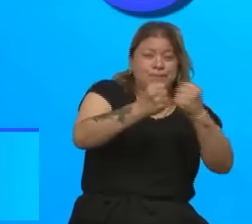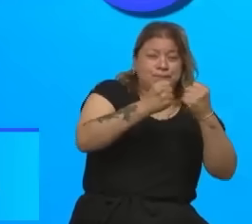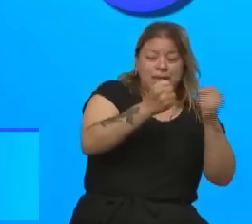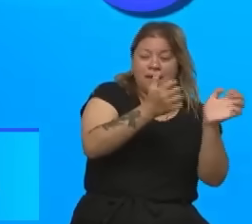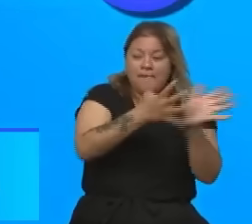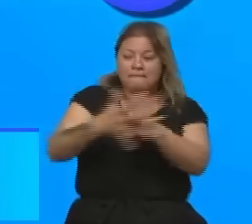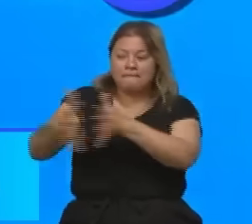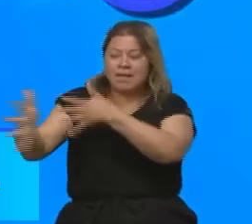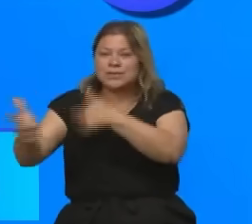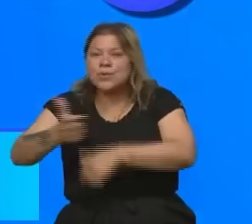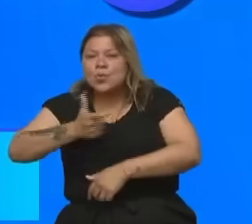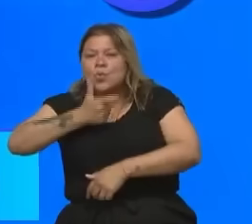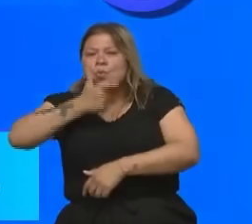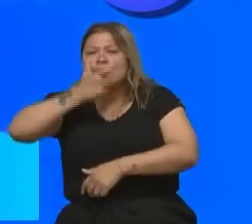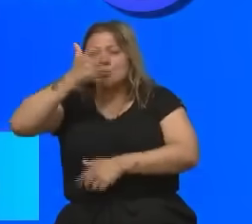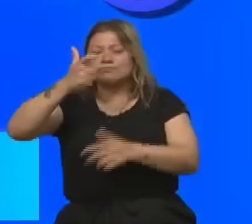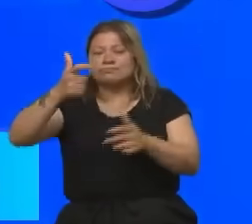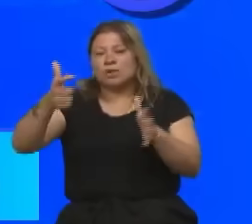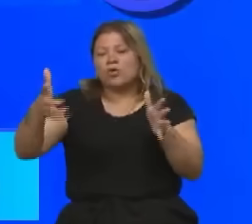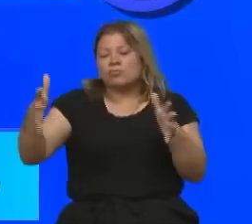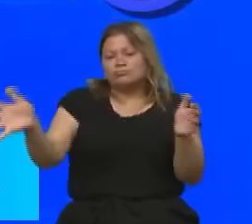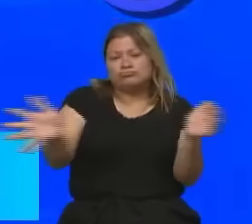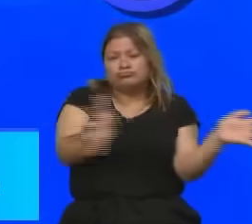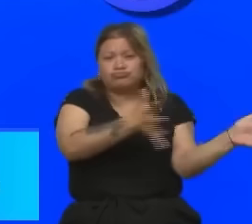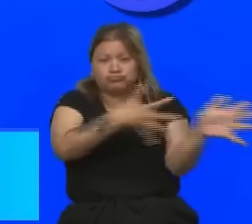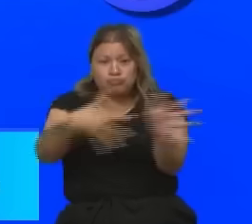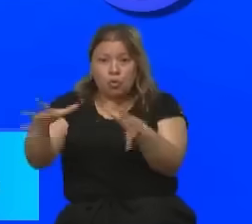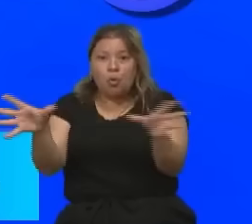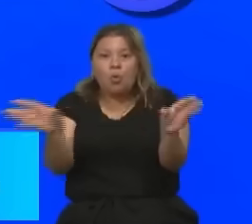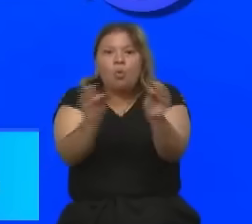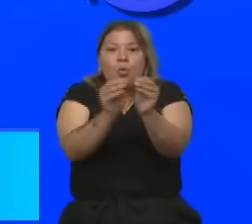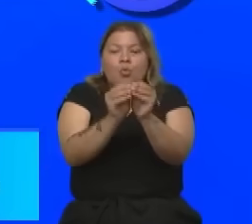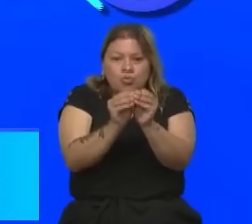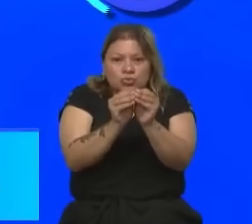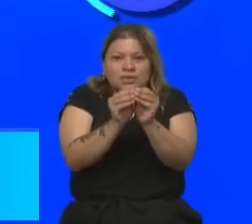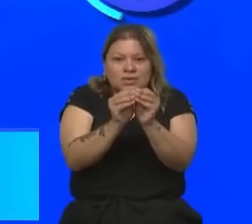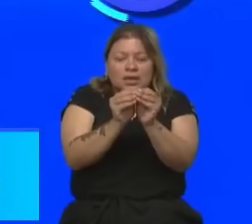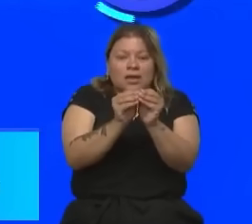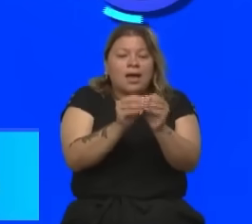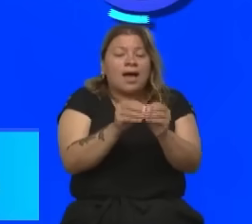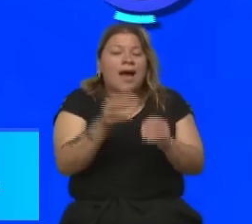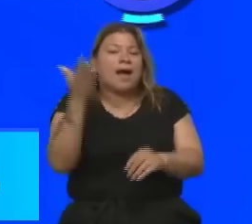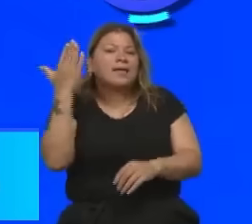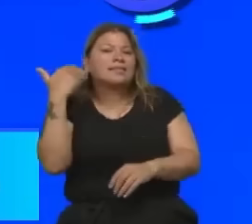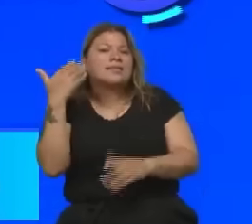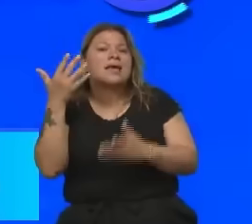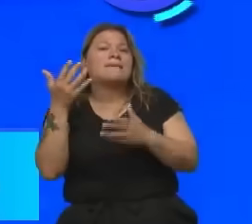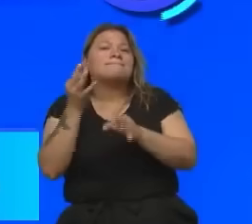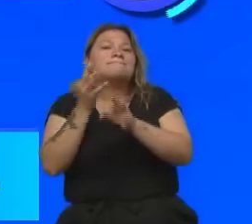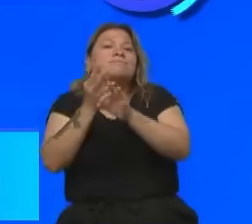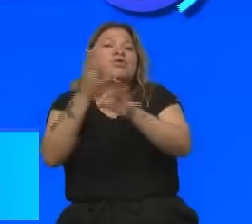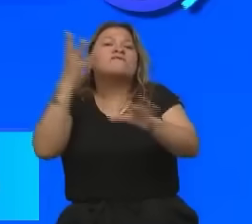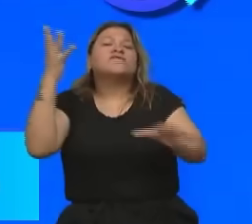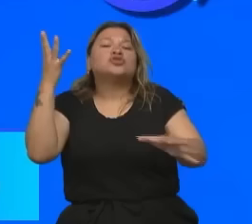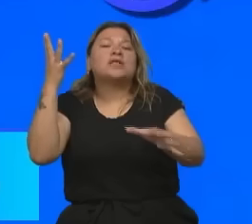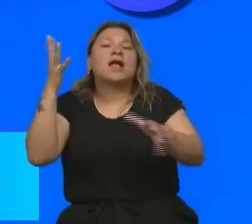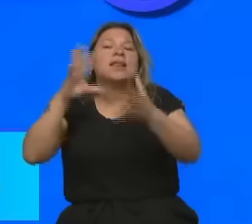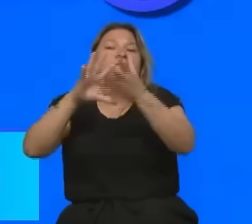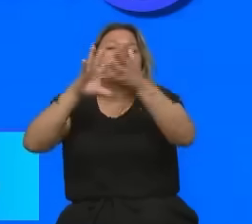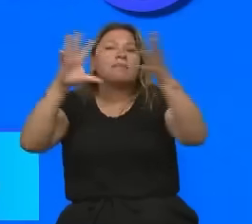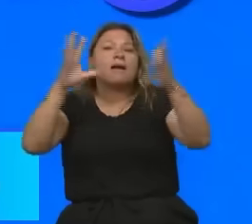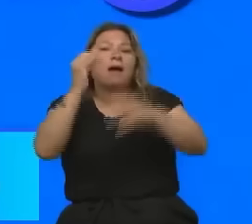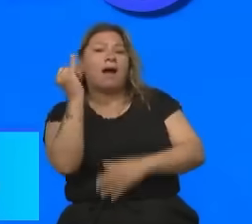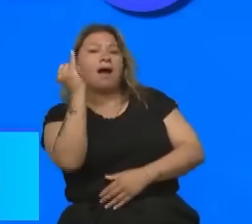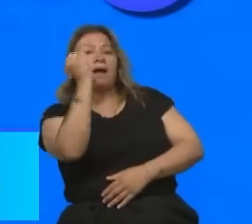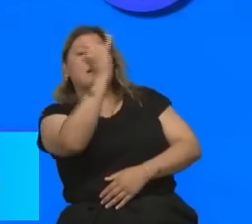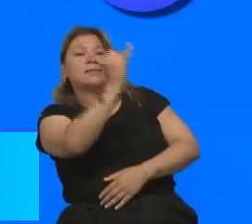calientes provocando la tempestad que ustedes han tenido que soportar. ¿Fueron advertidos? ¿Los meteorólogos lo venían viendo? ¿Los organismos de